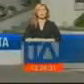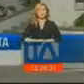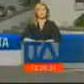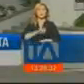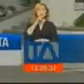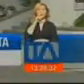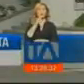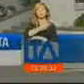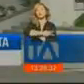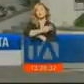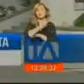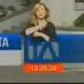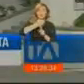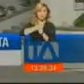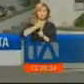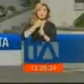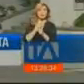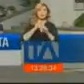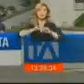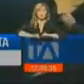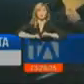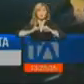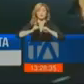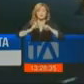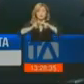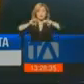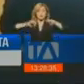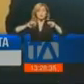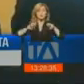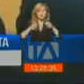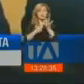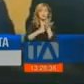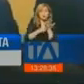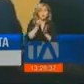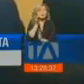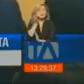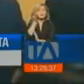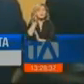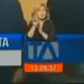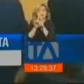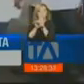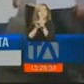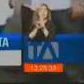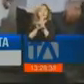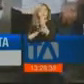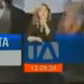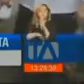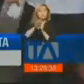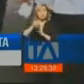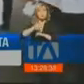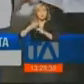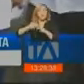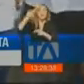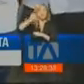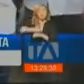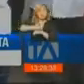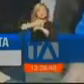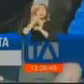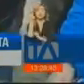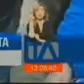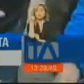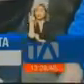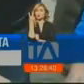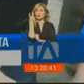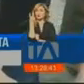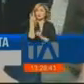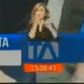Faltan solo 2 días laborables para que en una misma sala se discuta el futuro jurídico de 12 de las más altas exautoridades del país y